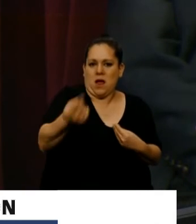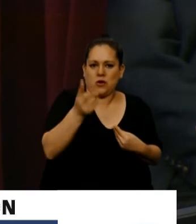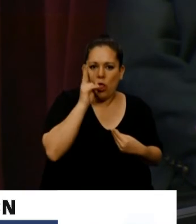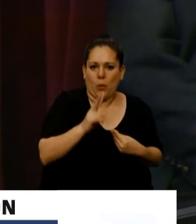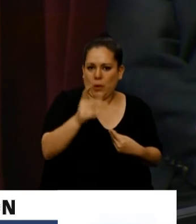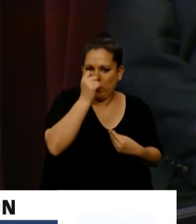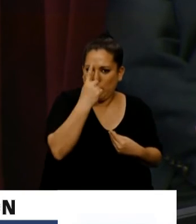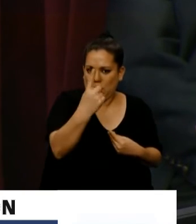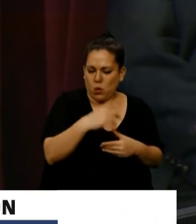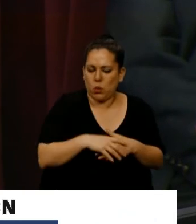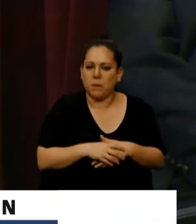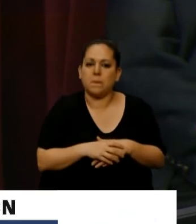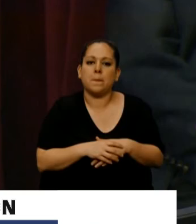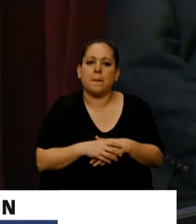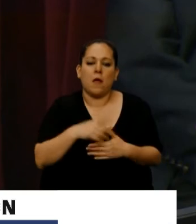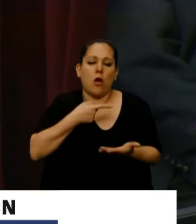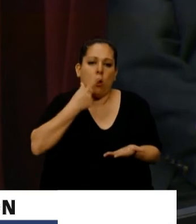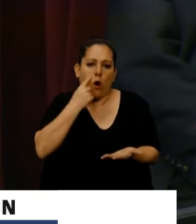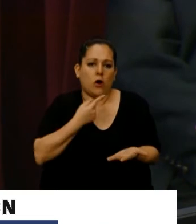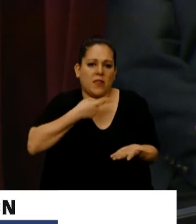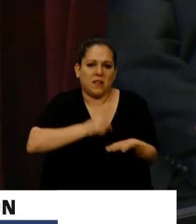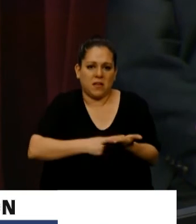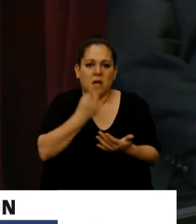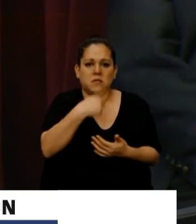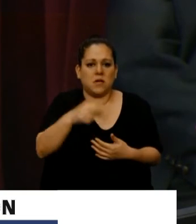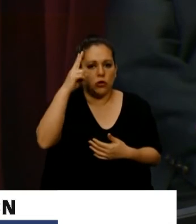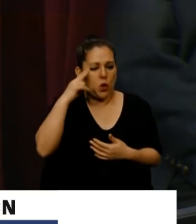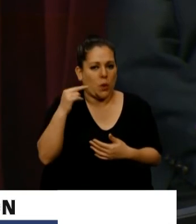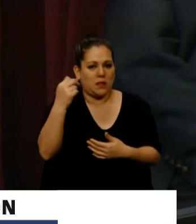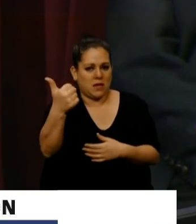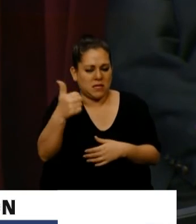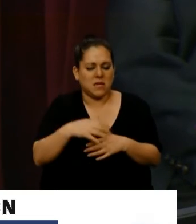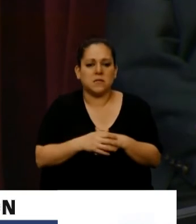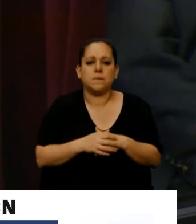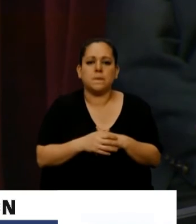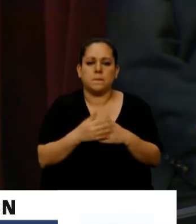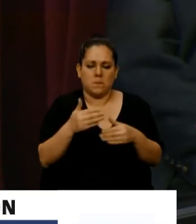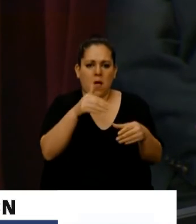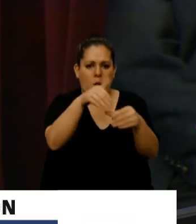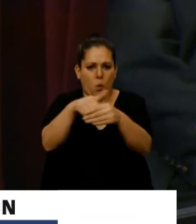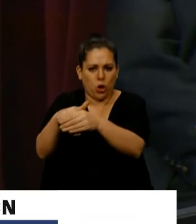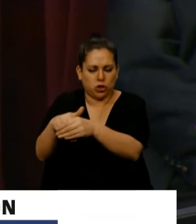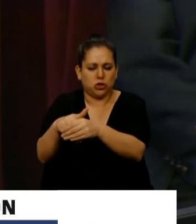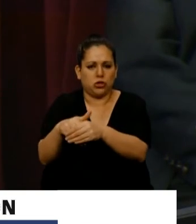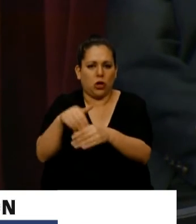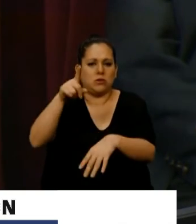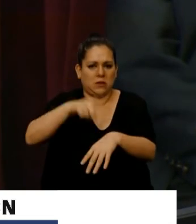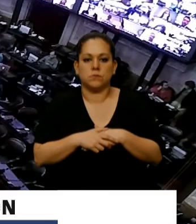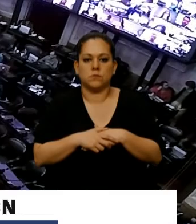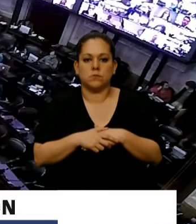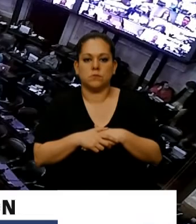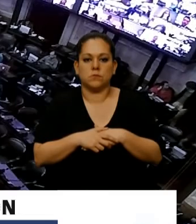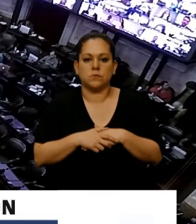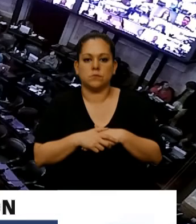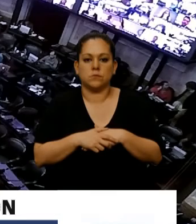año 2021, orden del día 196. Sírvanse marcar su voto.